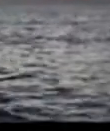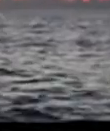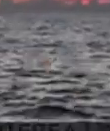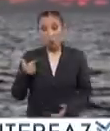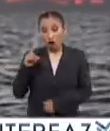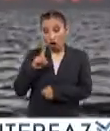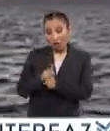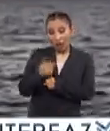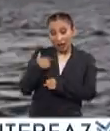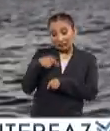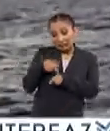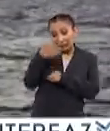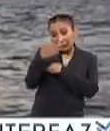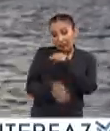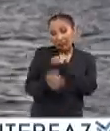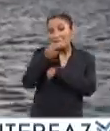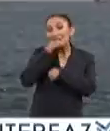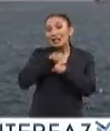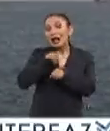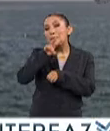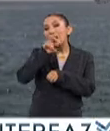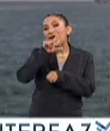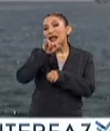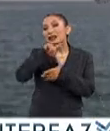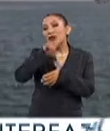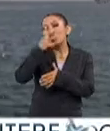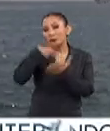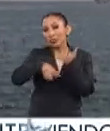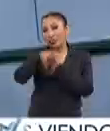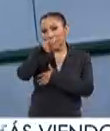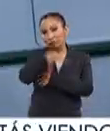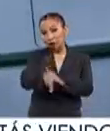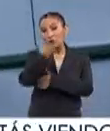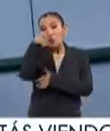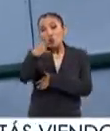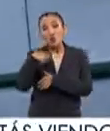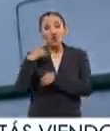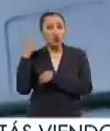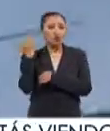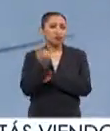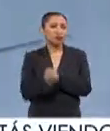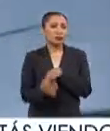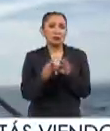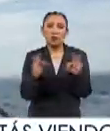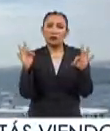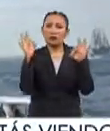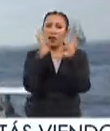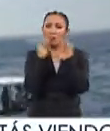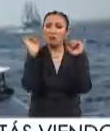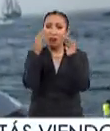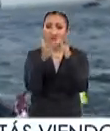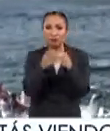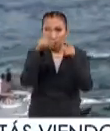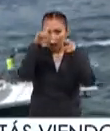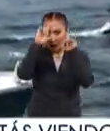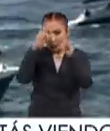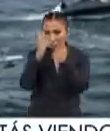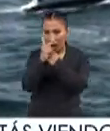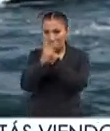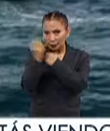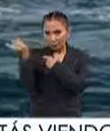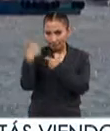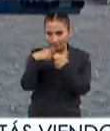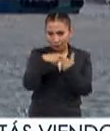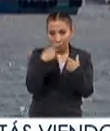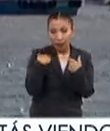Pocos días nos separan para el final del Festival Velas Latinoamérica 2018, uno de los eventos más importantes para las marinas de los países